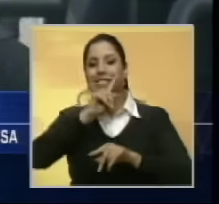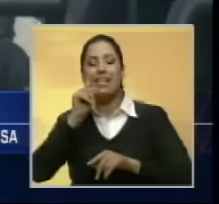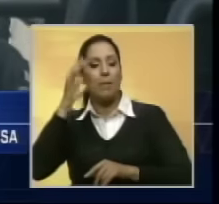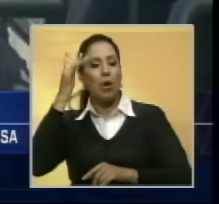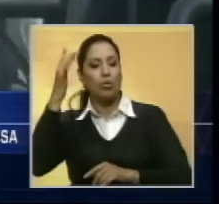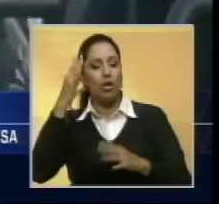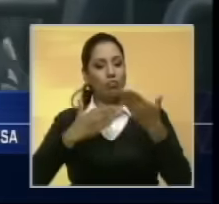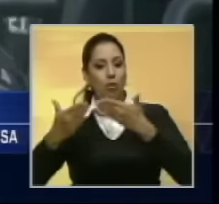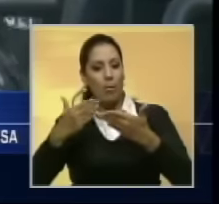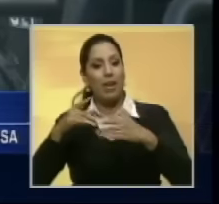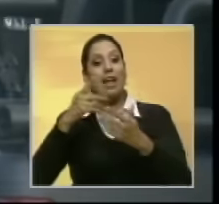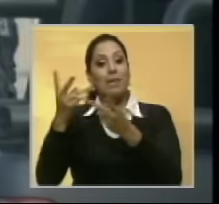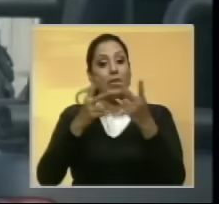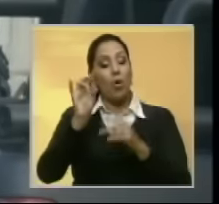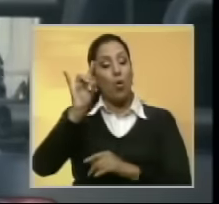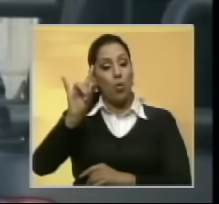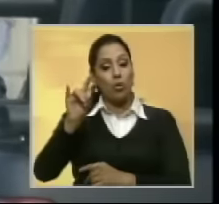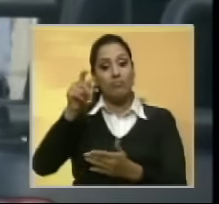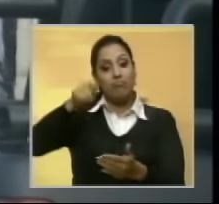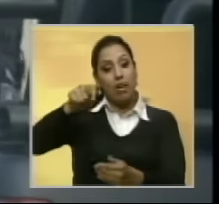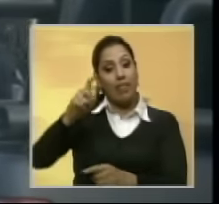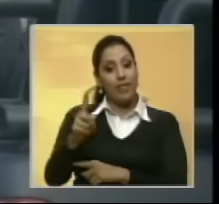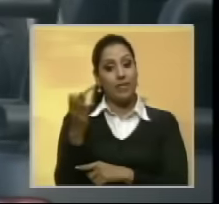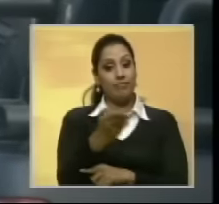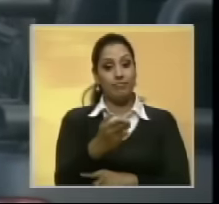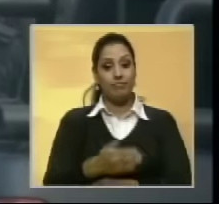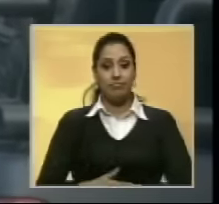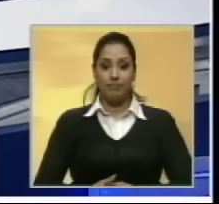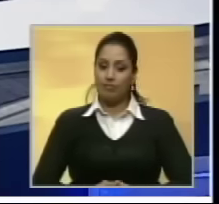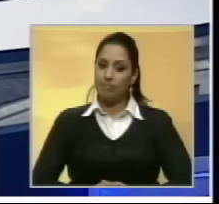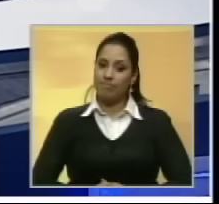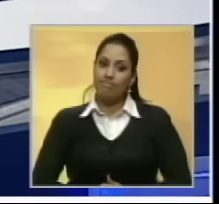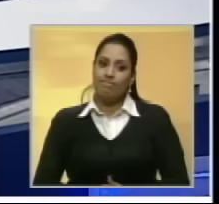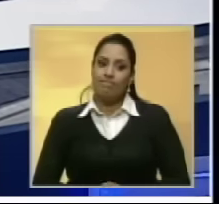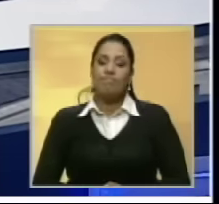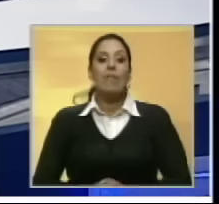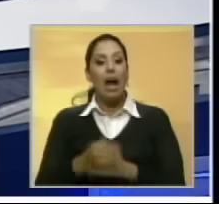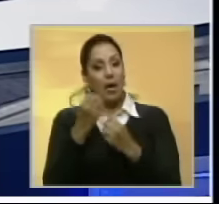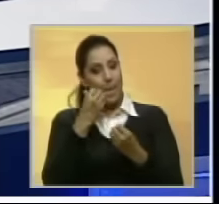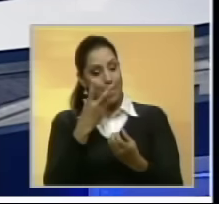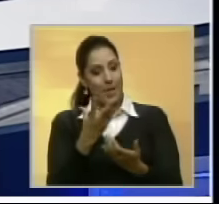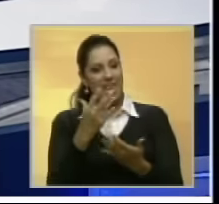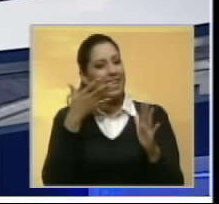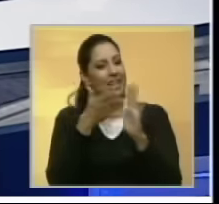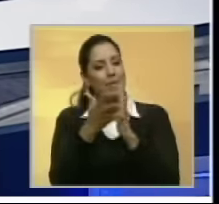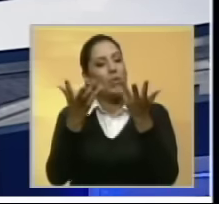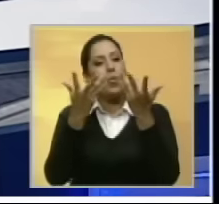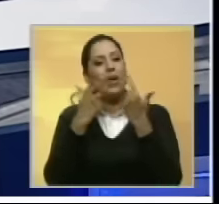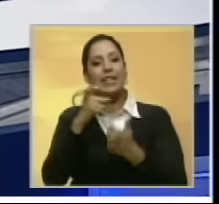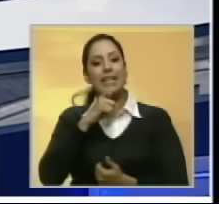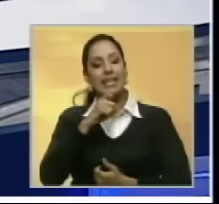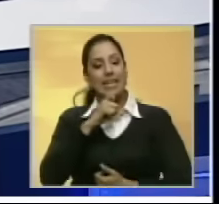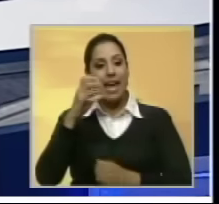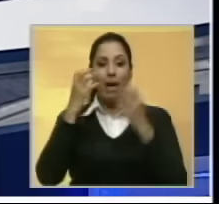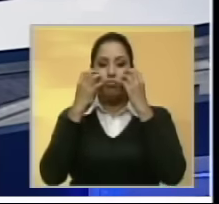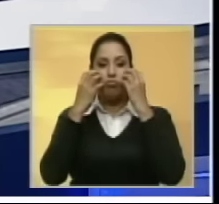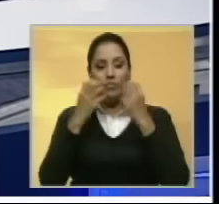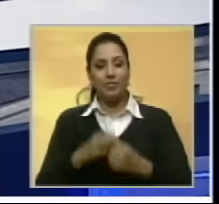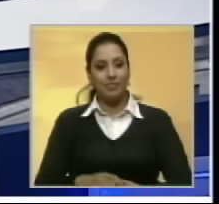para el próximo lunes el exministro Julio Devido. Y bien, ahora vamos a ver qué nos tiene nuestro compañero